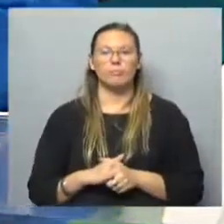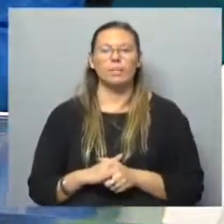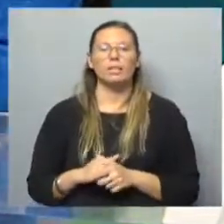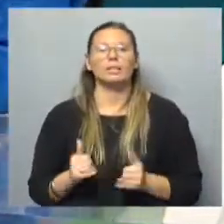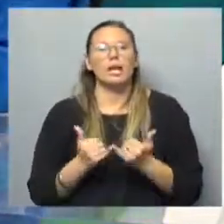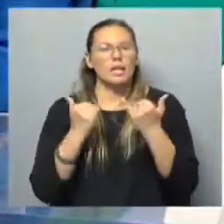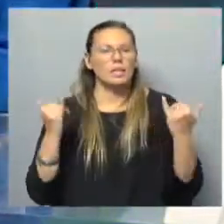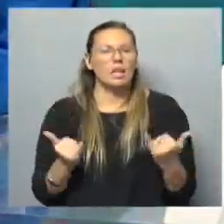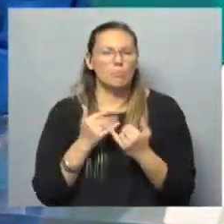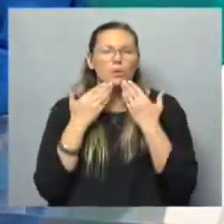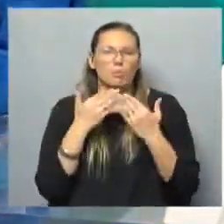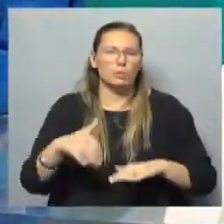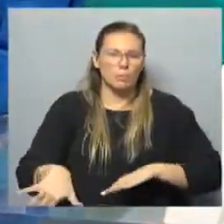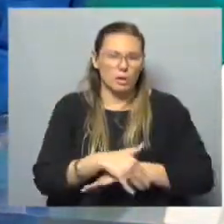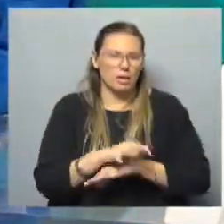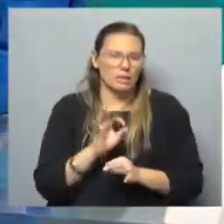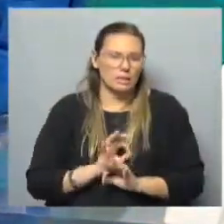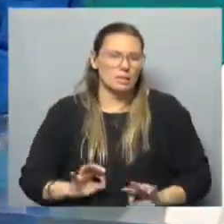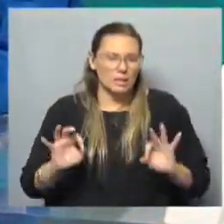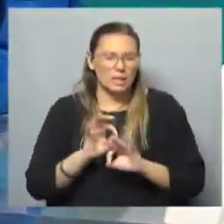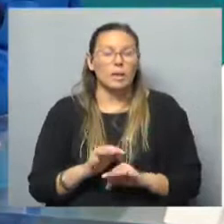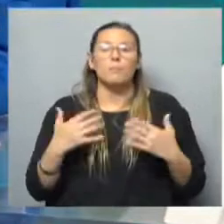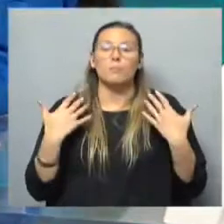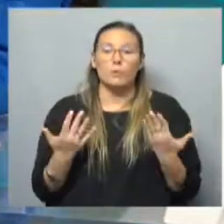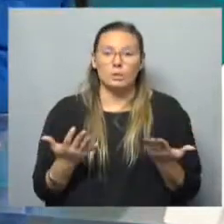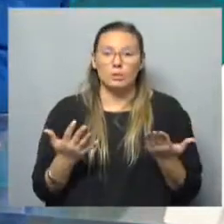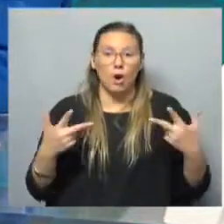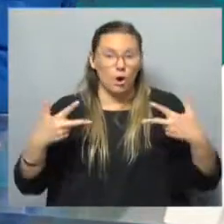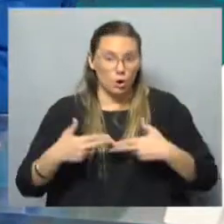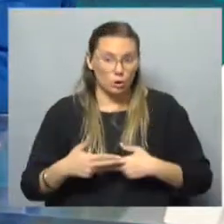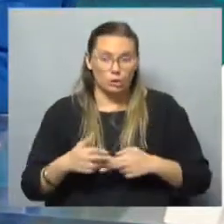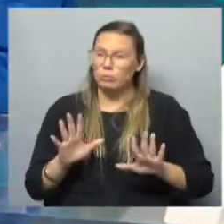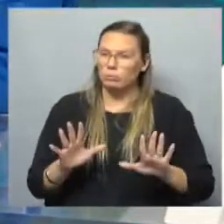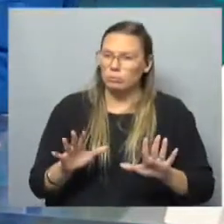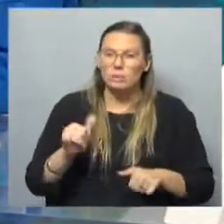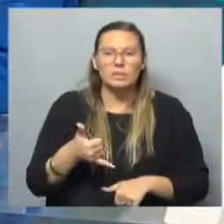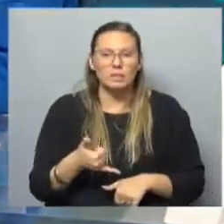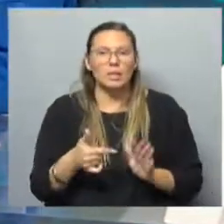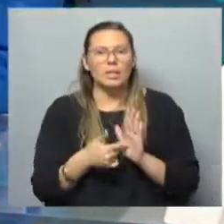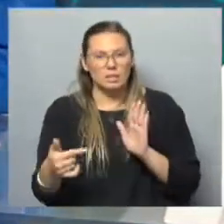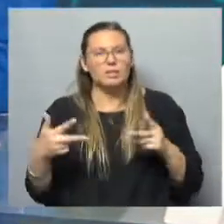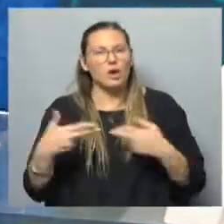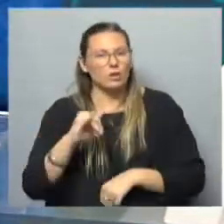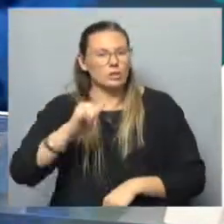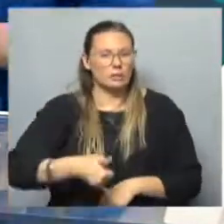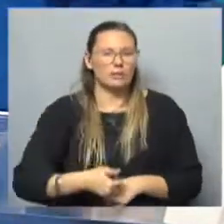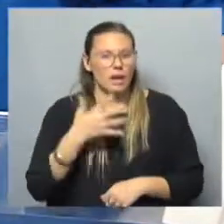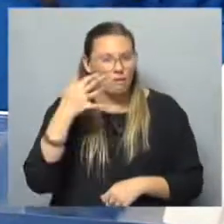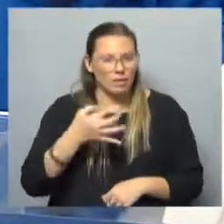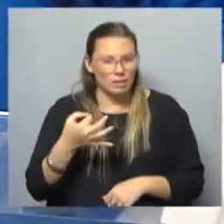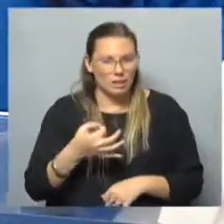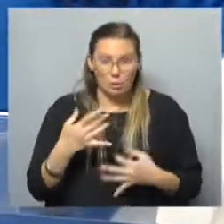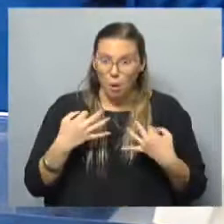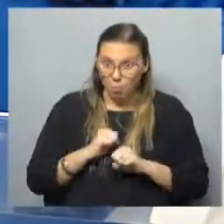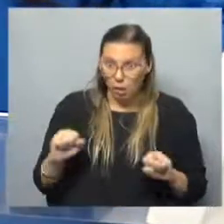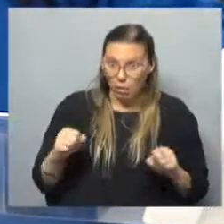que no salíamos sí, a la calle. Hacía un montón. Un poco de preguntas. Bueno, nosotros... ¿nos vamos a una pausa? Sí, acá el guión dice corte. Es verdad. Entonces,